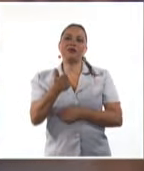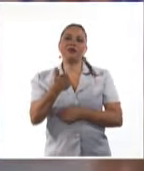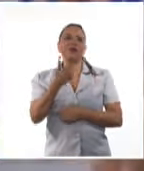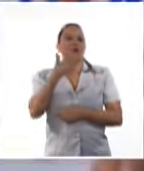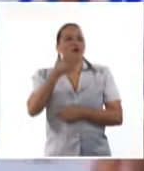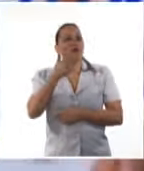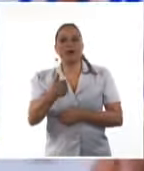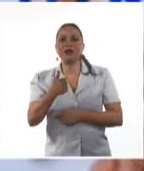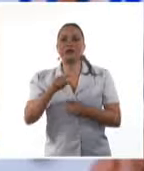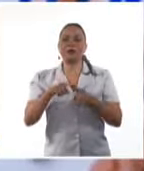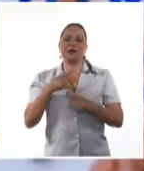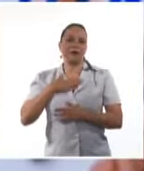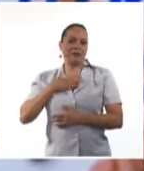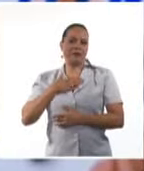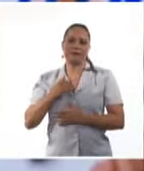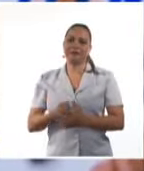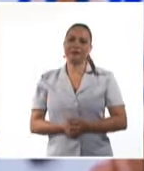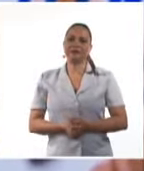cosa para mí.